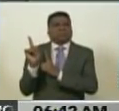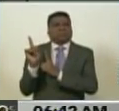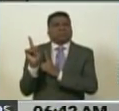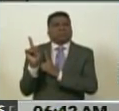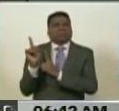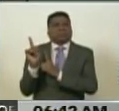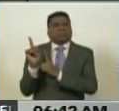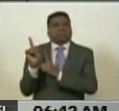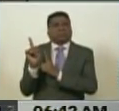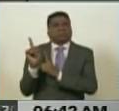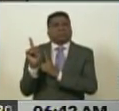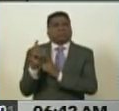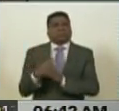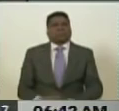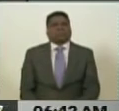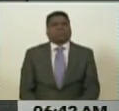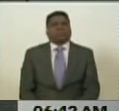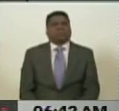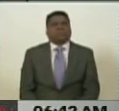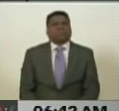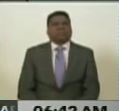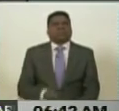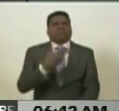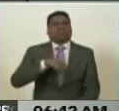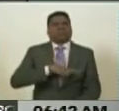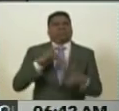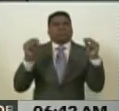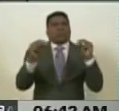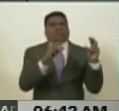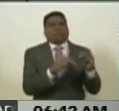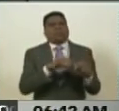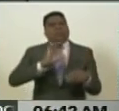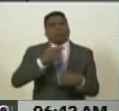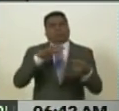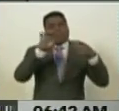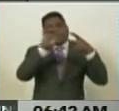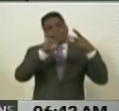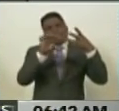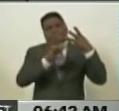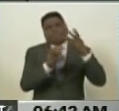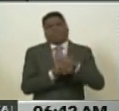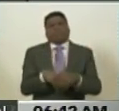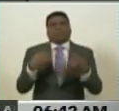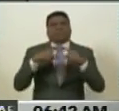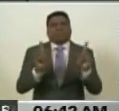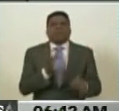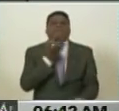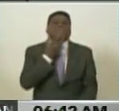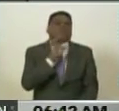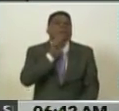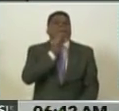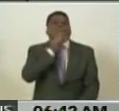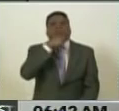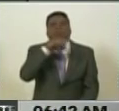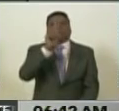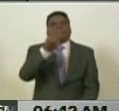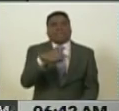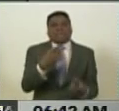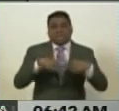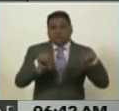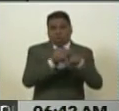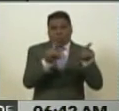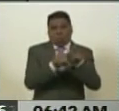Mientras tanto, nosotros continuamos conversando acá con relación a el otro elemento diferenciador es que las pensiones también se homologan